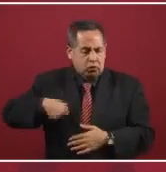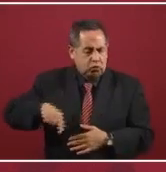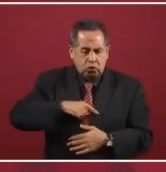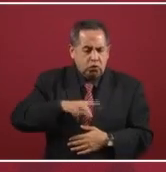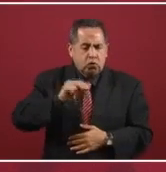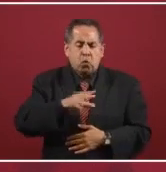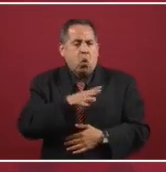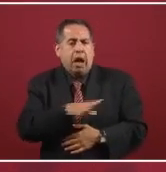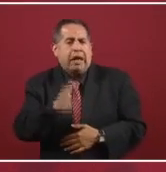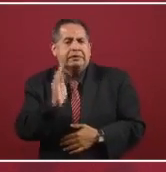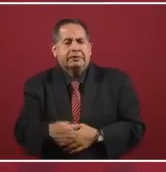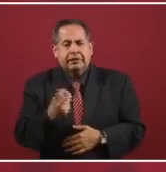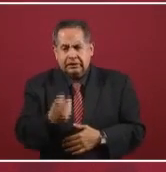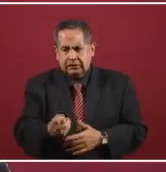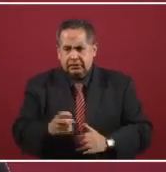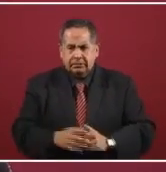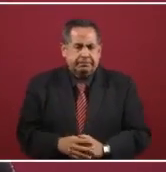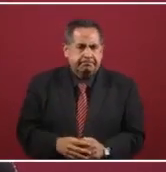aceptaríamos eso.